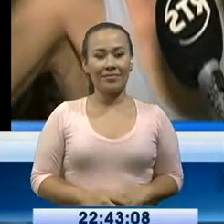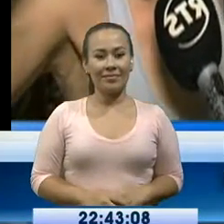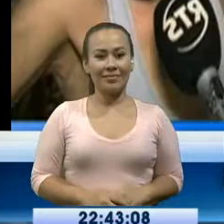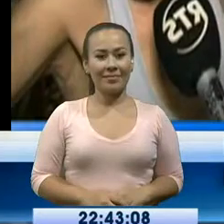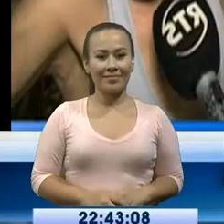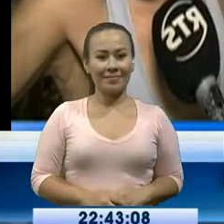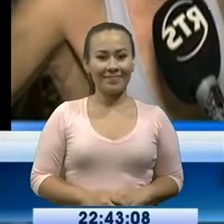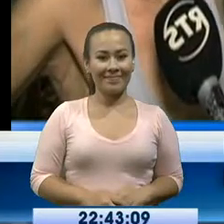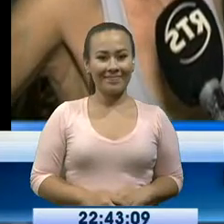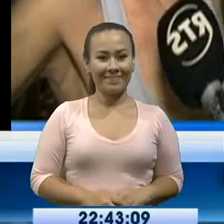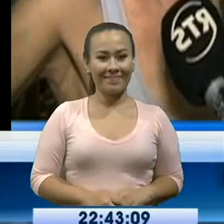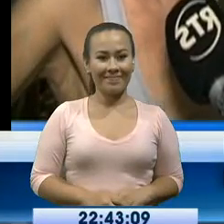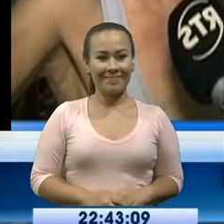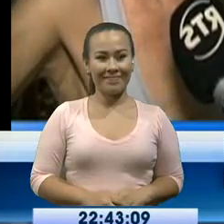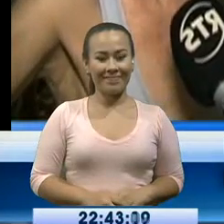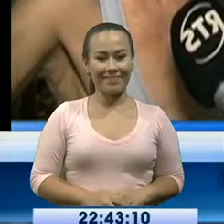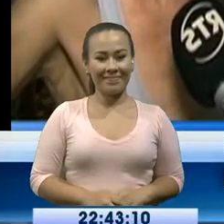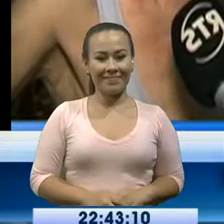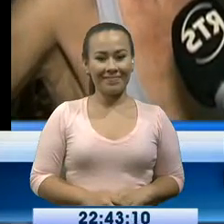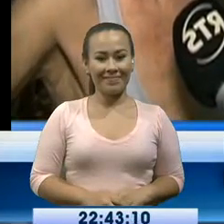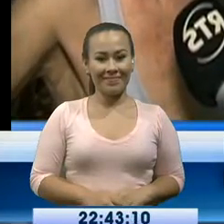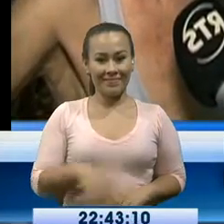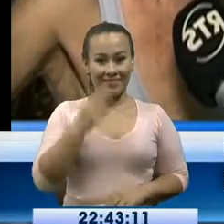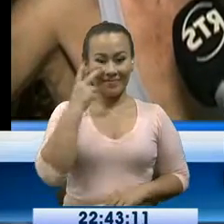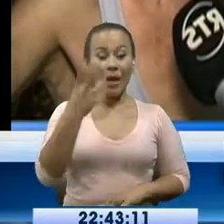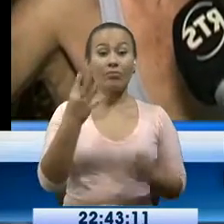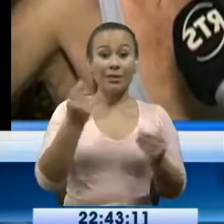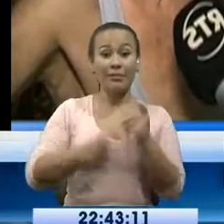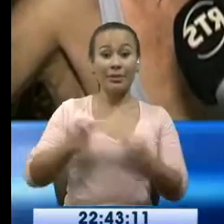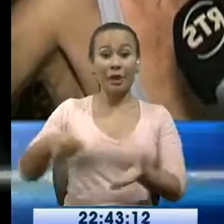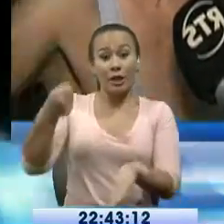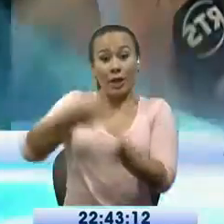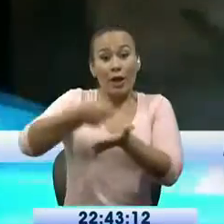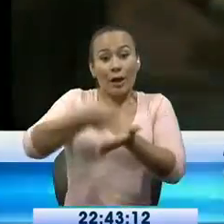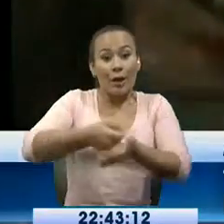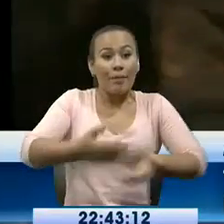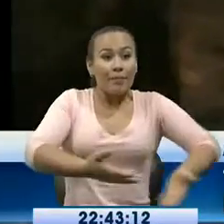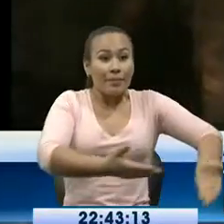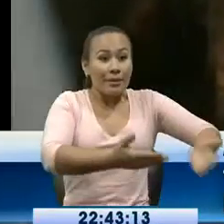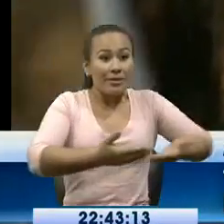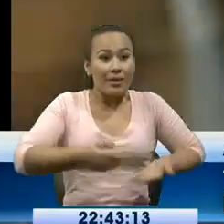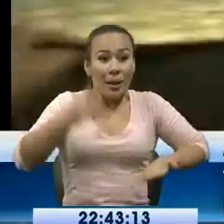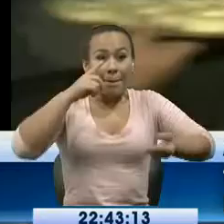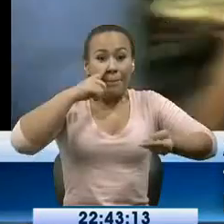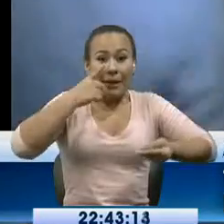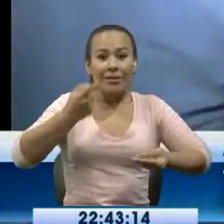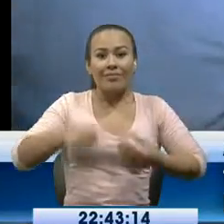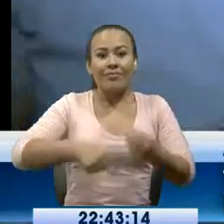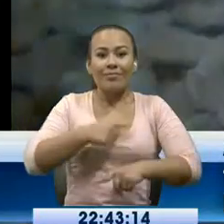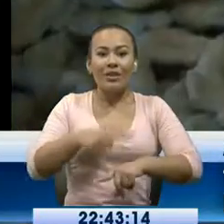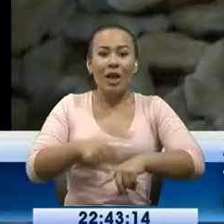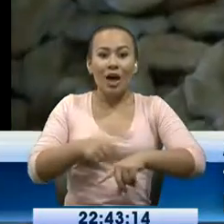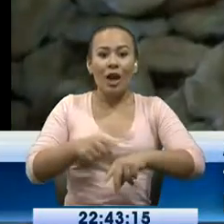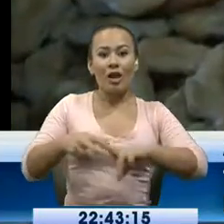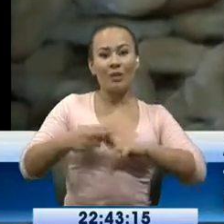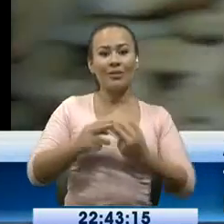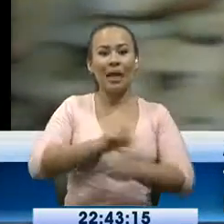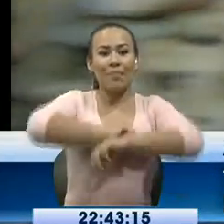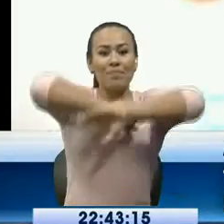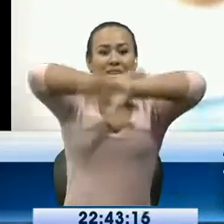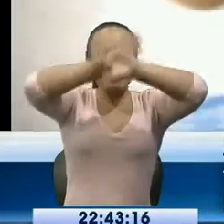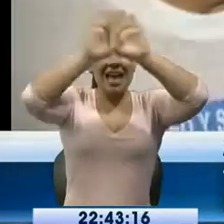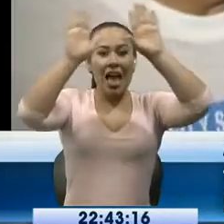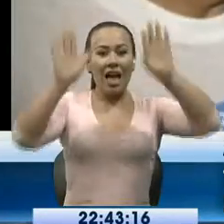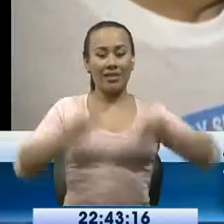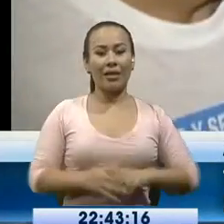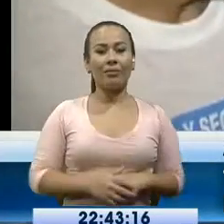la gente busca a llevar para la Navidad. La jornada empieza a tempranas horas de la mañana.